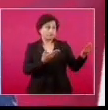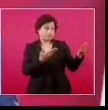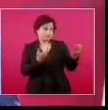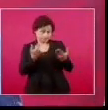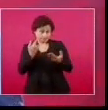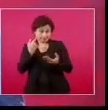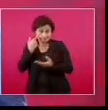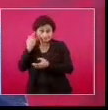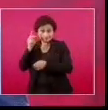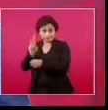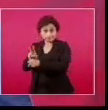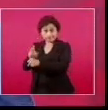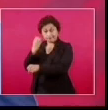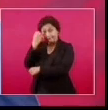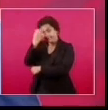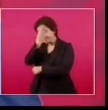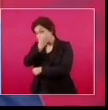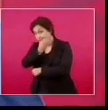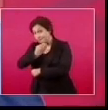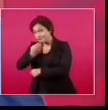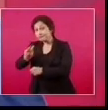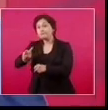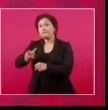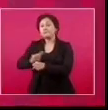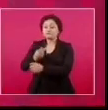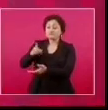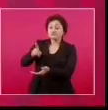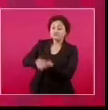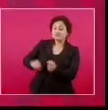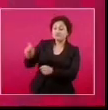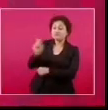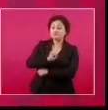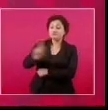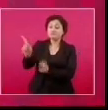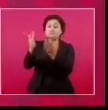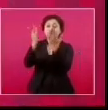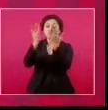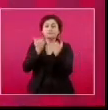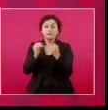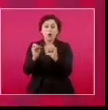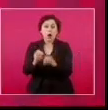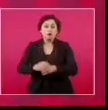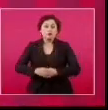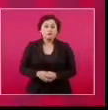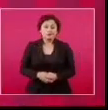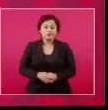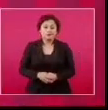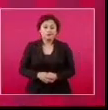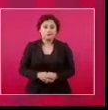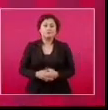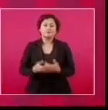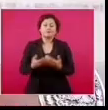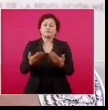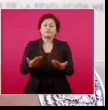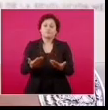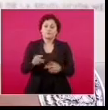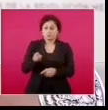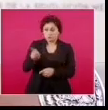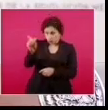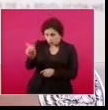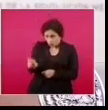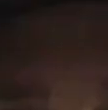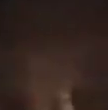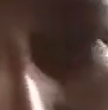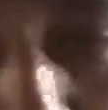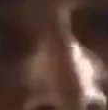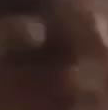análisis de la falta de profesionalismo que hay en el periódico, que no tiene que ver contigo, pues, pero...